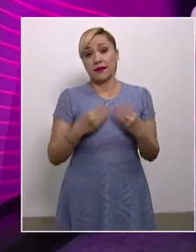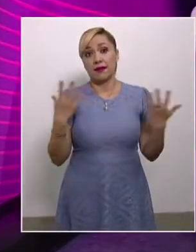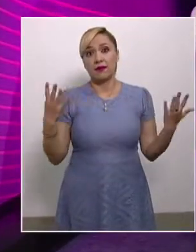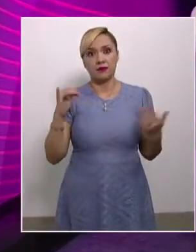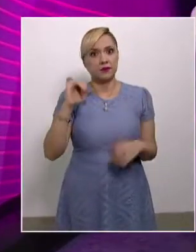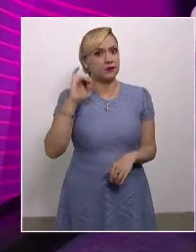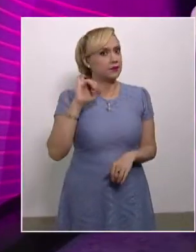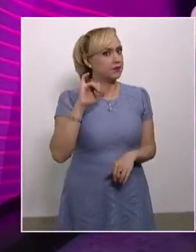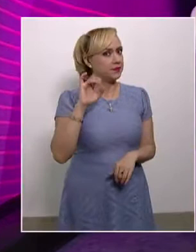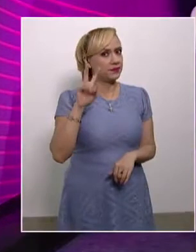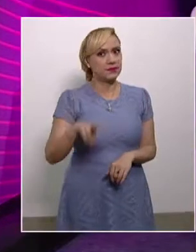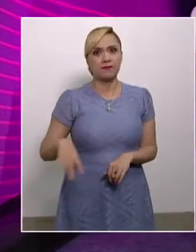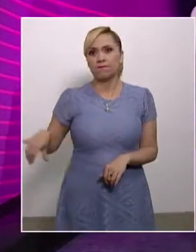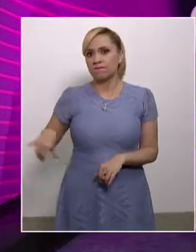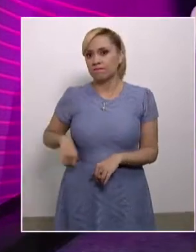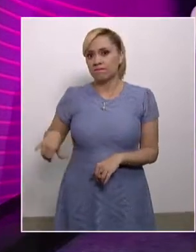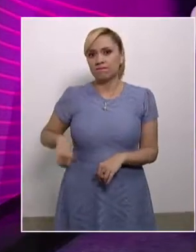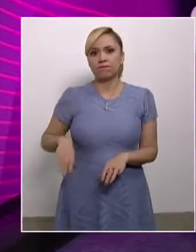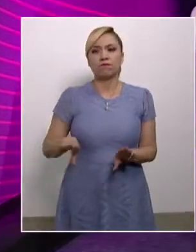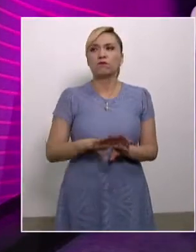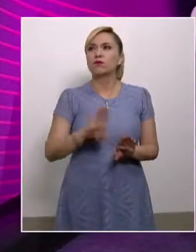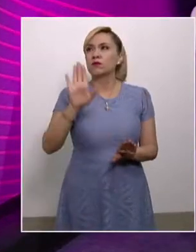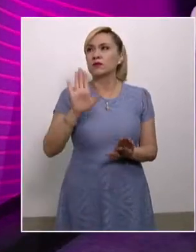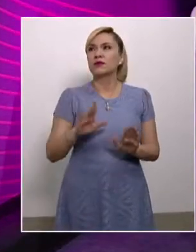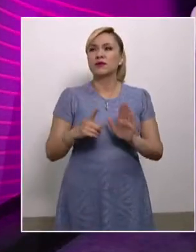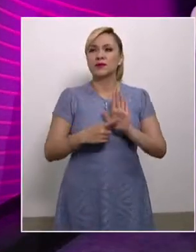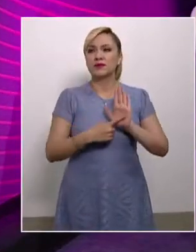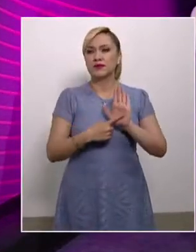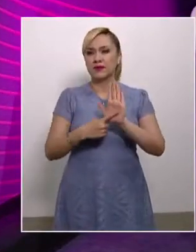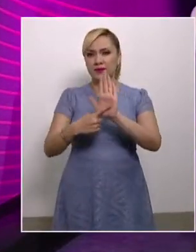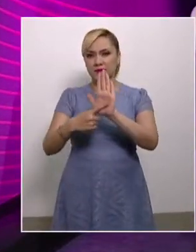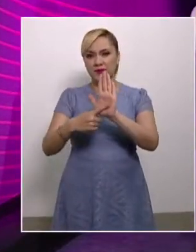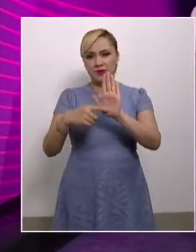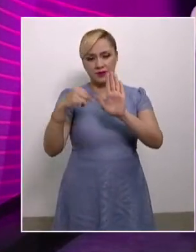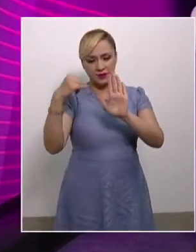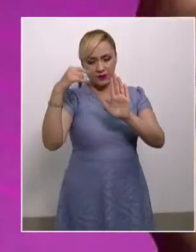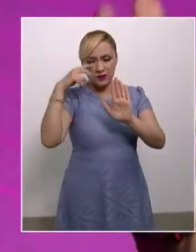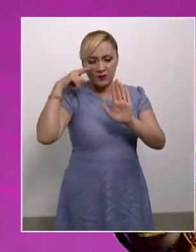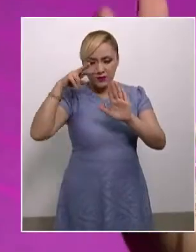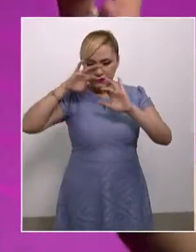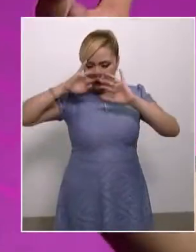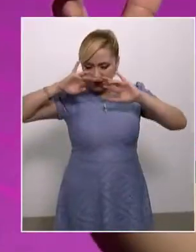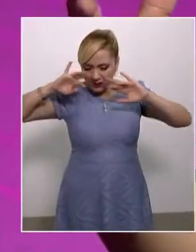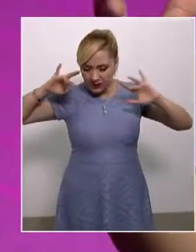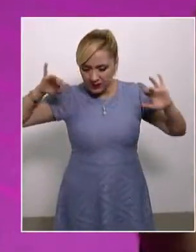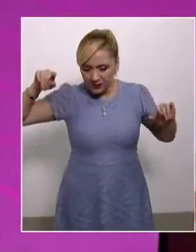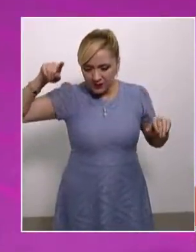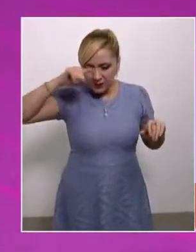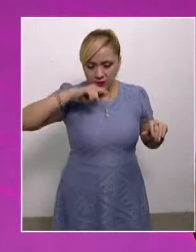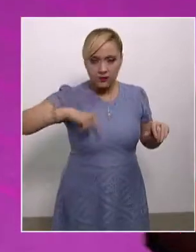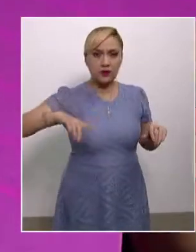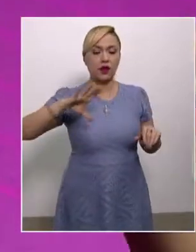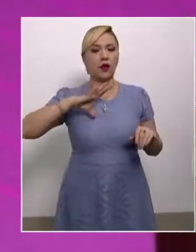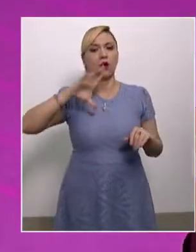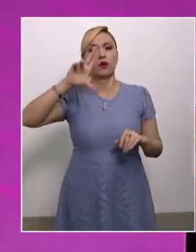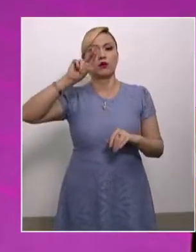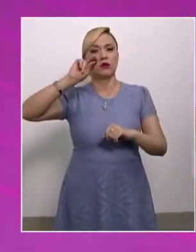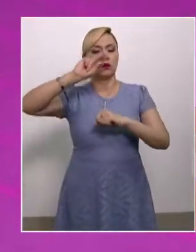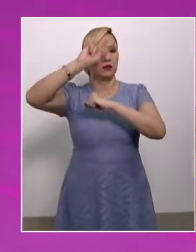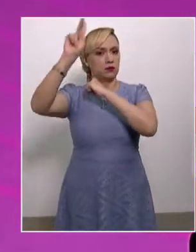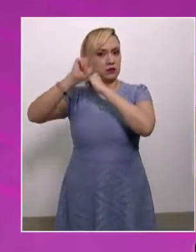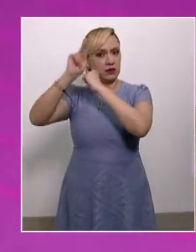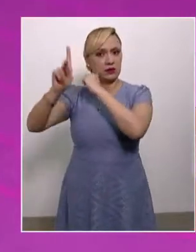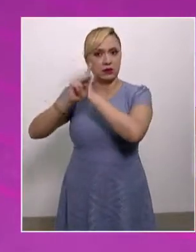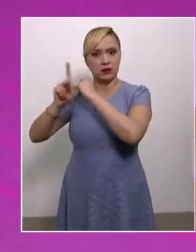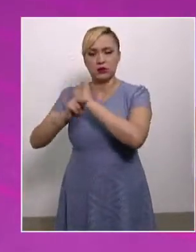interesante como poner una radiografía general, porque como Médicos Sin Fronteras tenemos presencia en 80 países, tenemos presencia